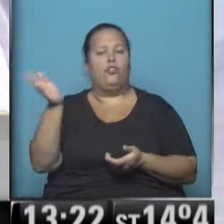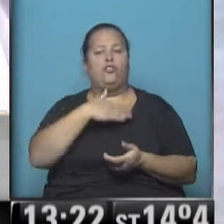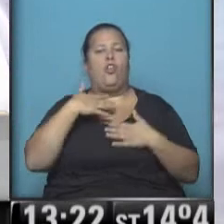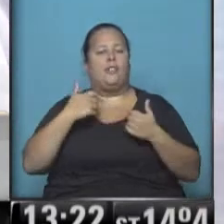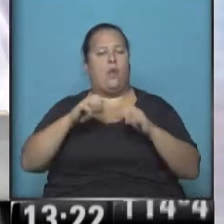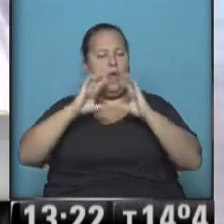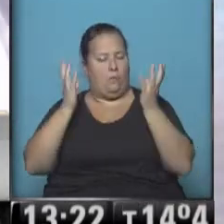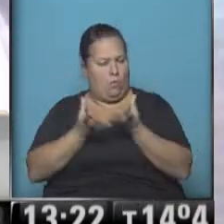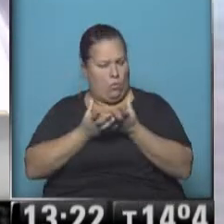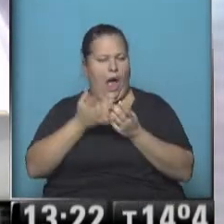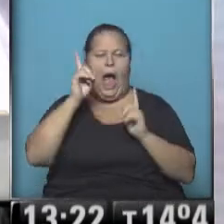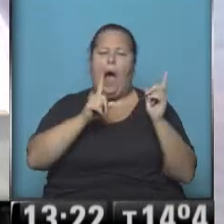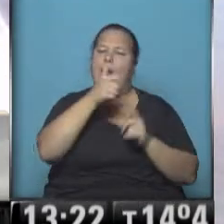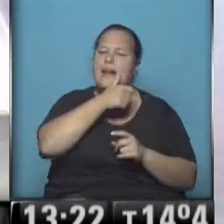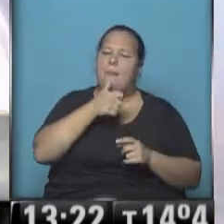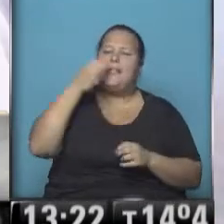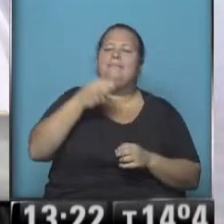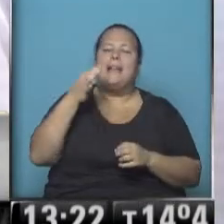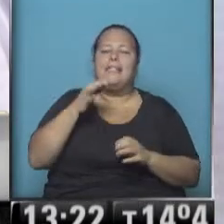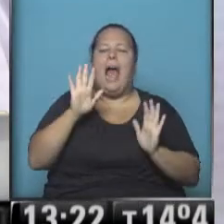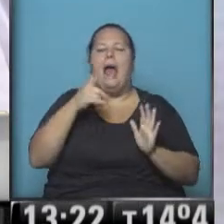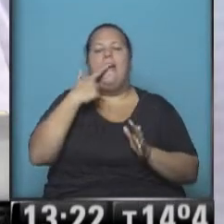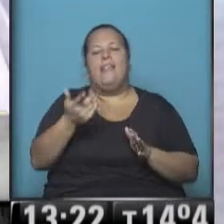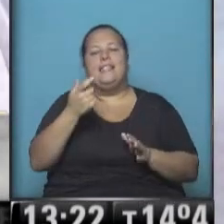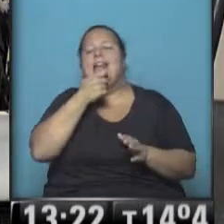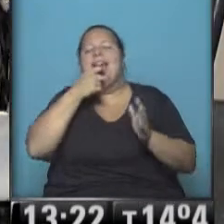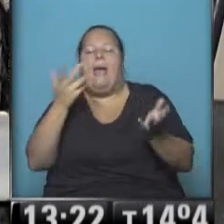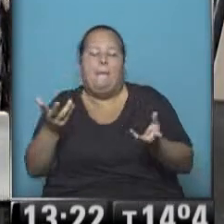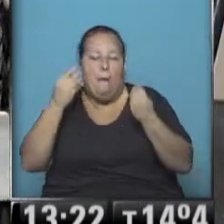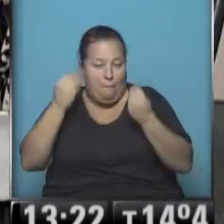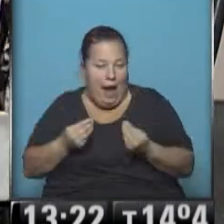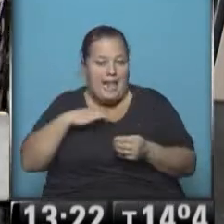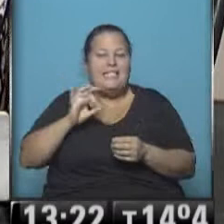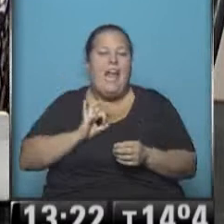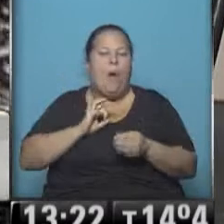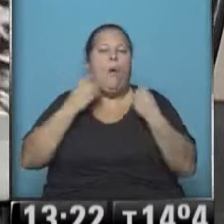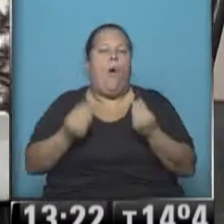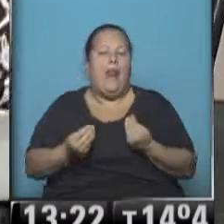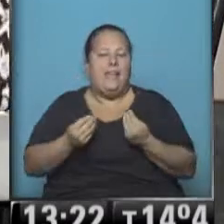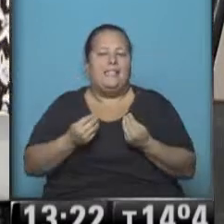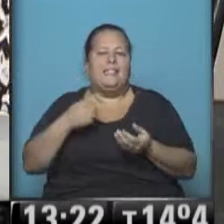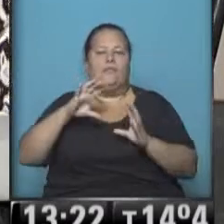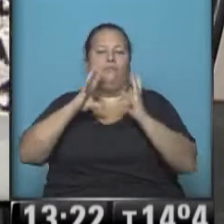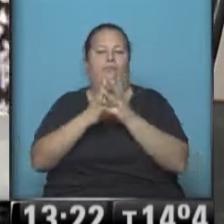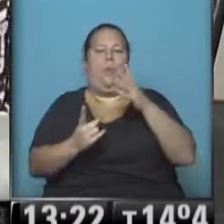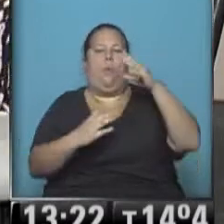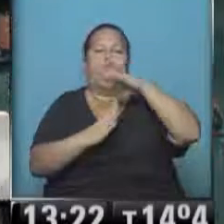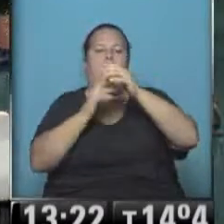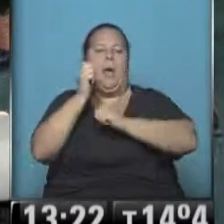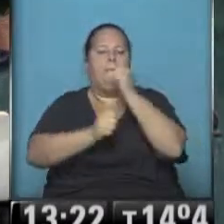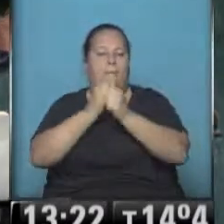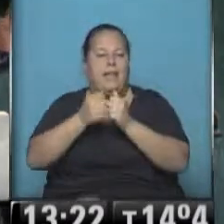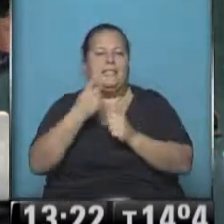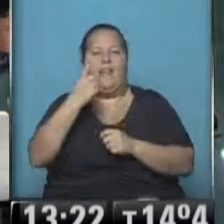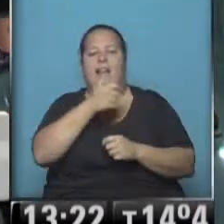salud del mundo ministro y algún medicamento en particular que podamos dar como ejemplo para justamente tener en cuenta lo que implica este monopolio de fabricación